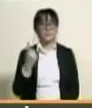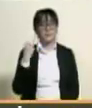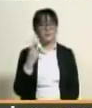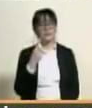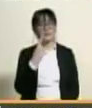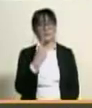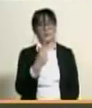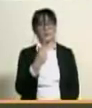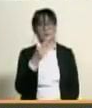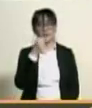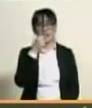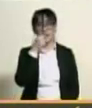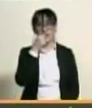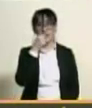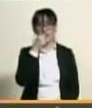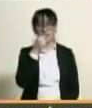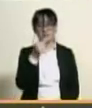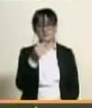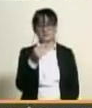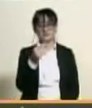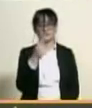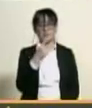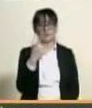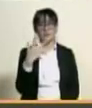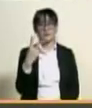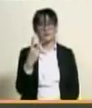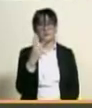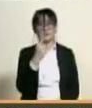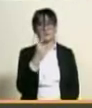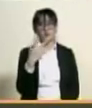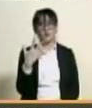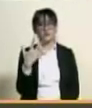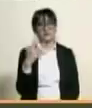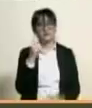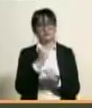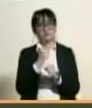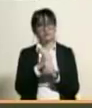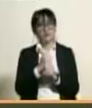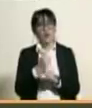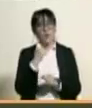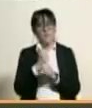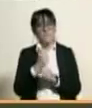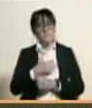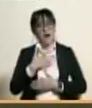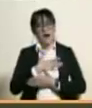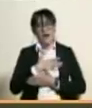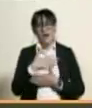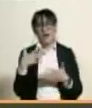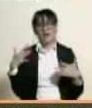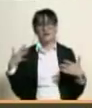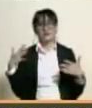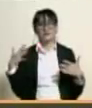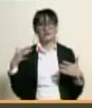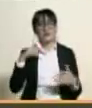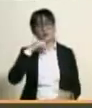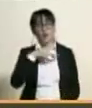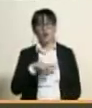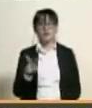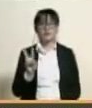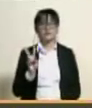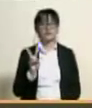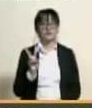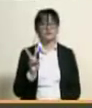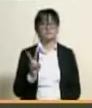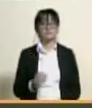125 órdenes de allanamiento. Es la operación policial más grande que se haya hecho en la historia de